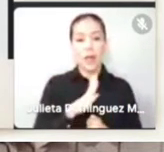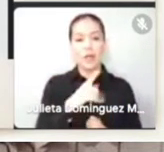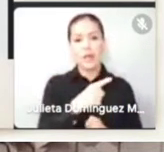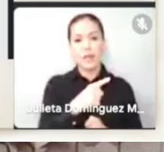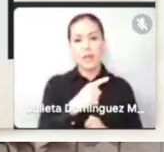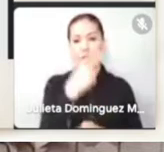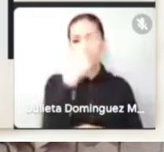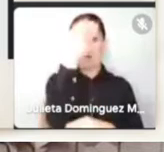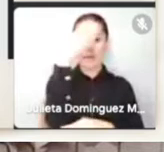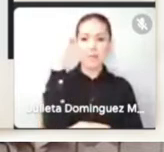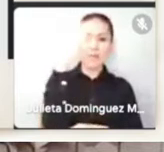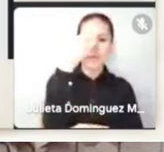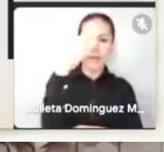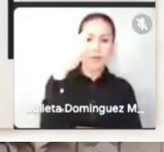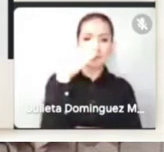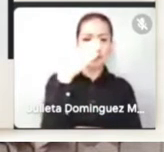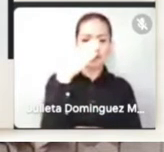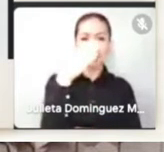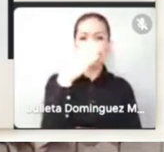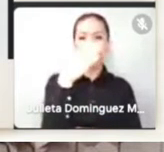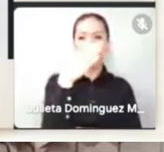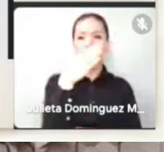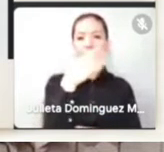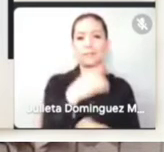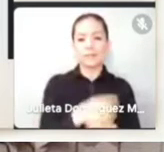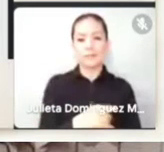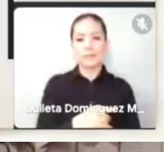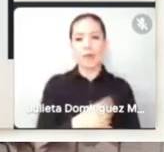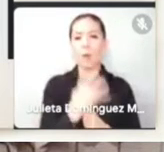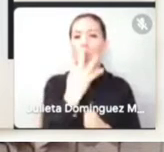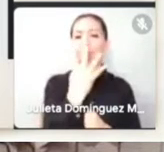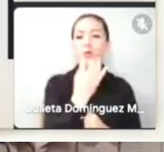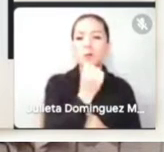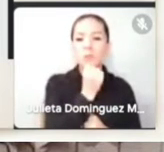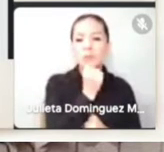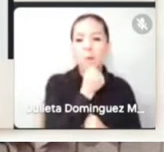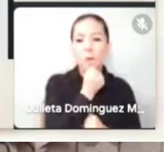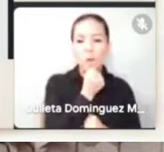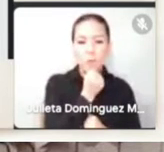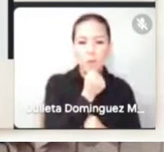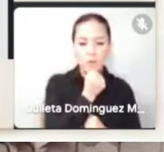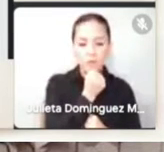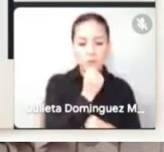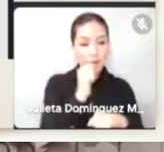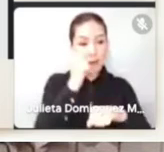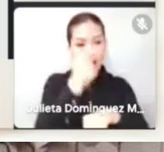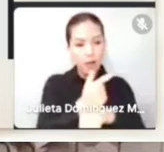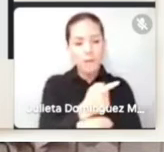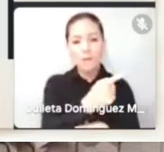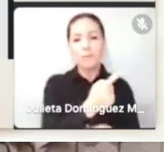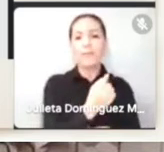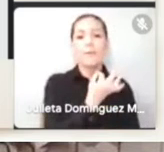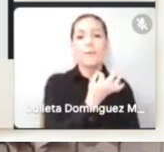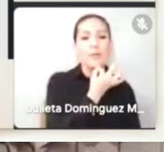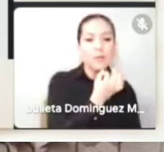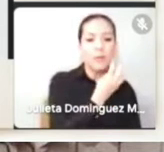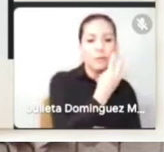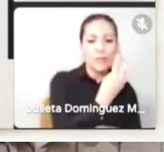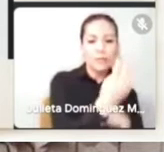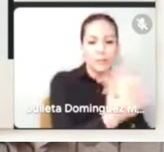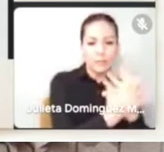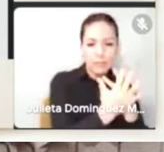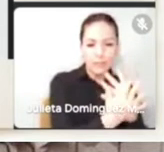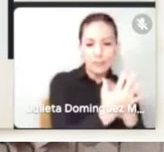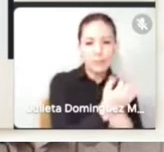avaro patrio con la palabra referida durante un lapso de 4 segundos, específicamente del minuto 3 con 15 segundos de